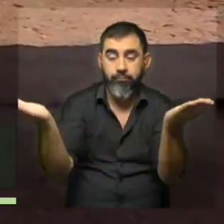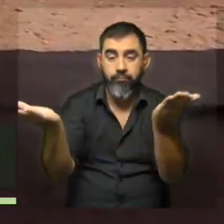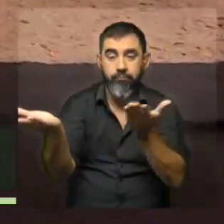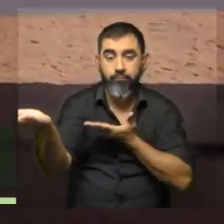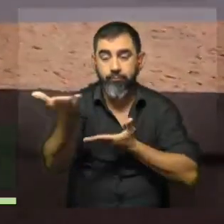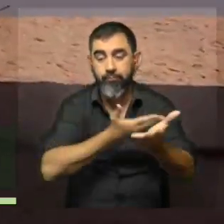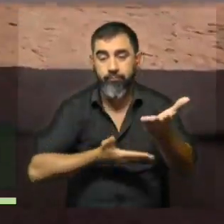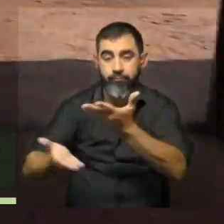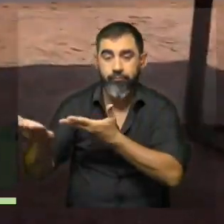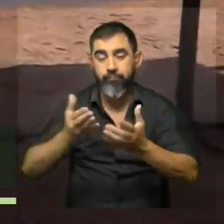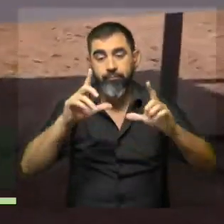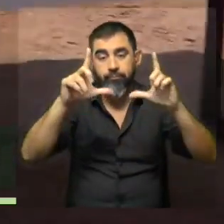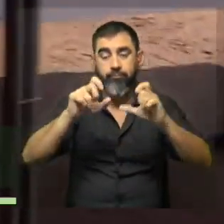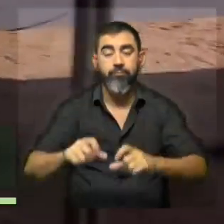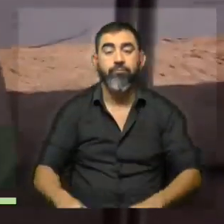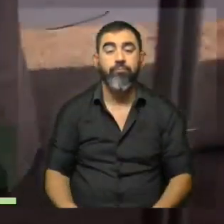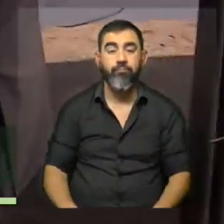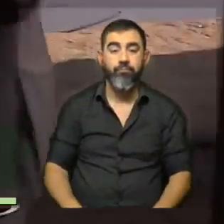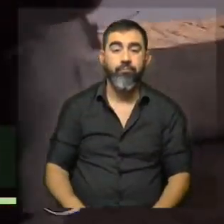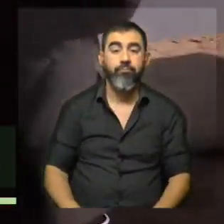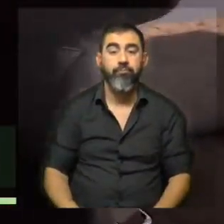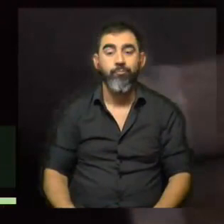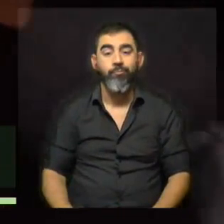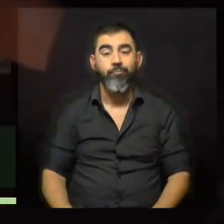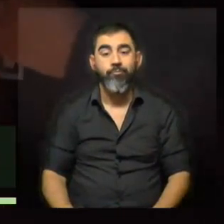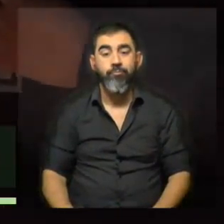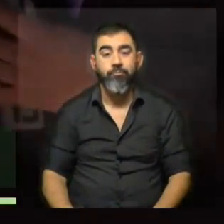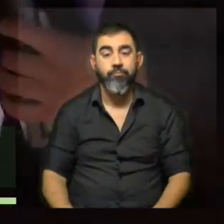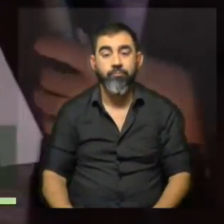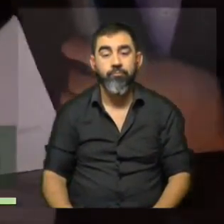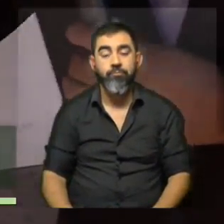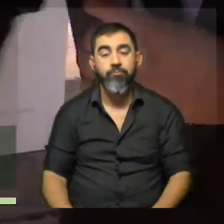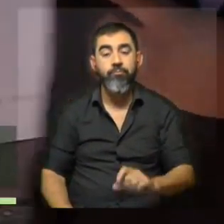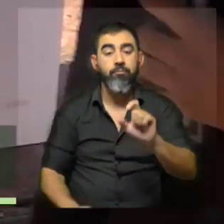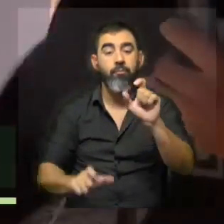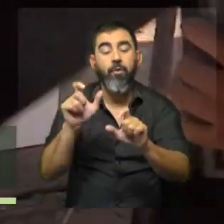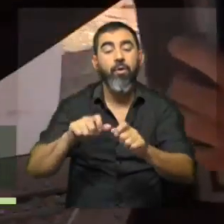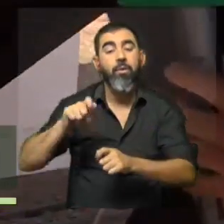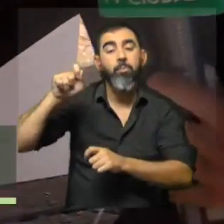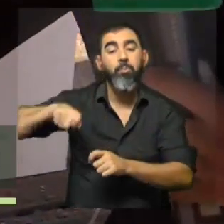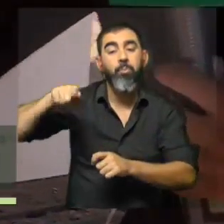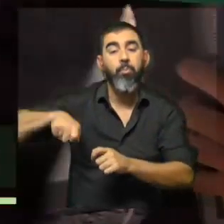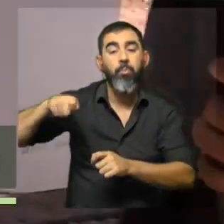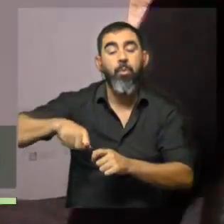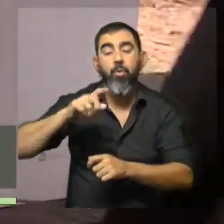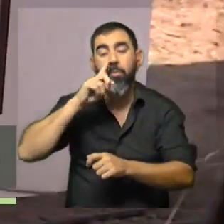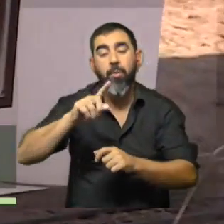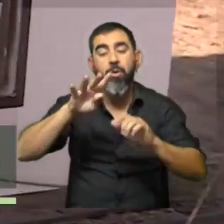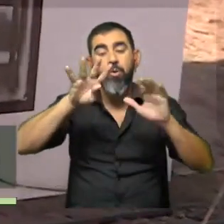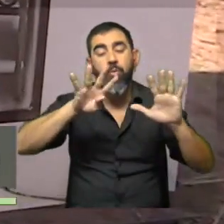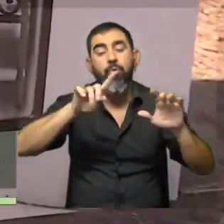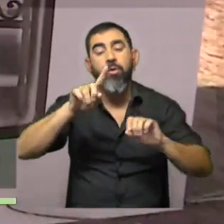algunas de las fotos que tenemos aquí en esta exposición a la rambla de Trujillo aquí tenemos el público del hipódromo de maronias en el año